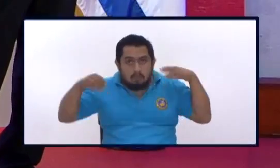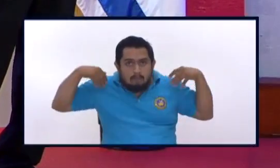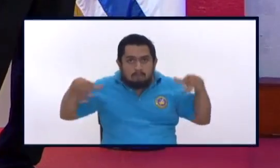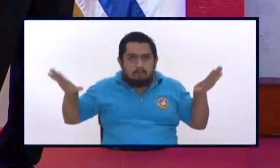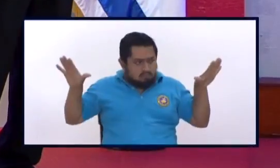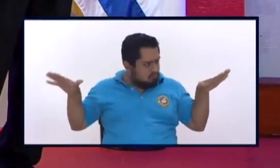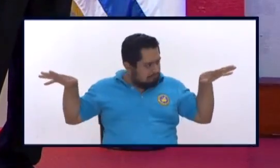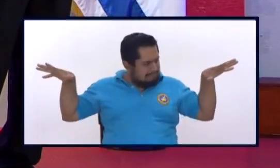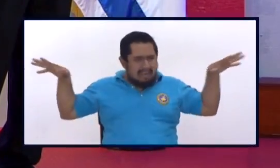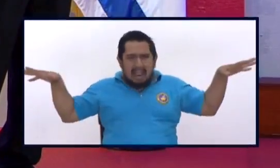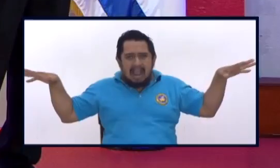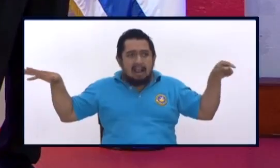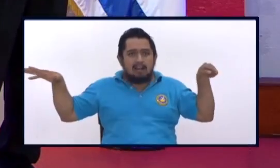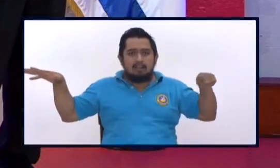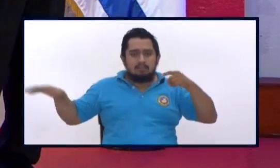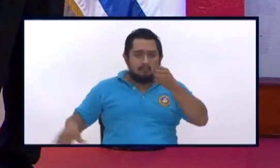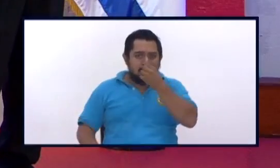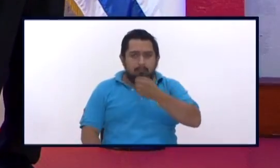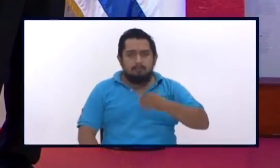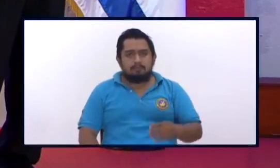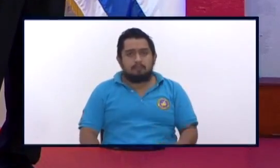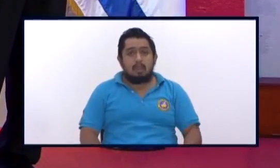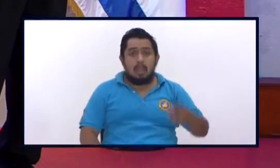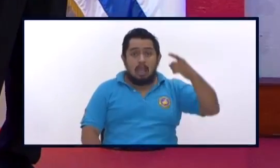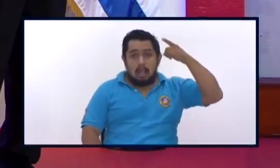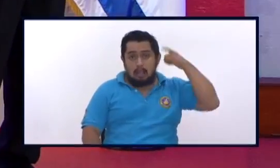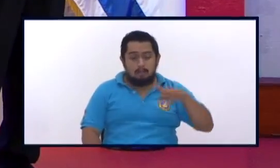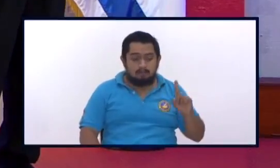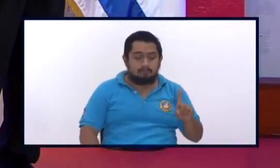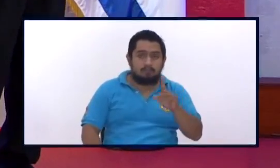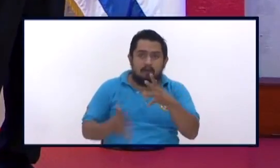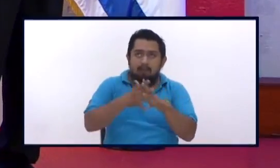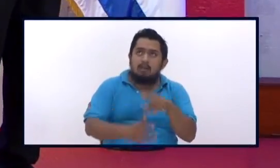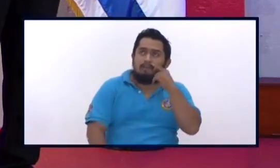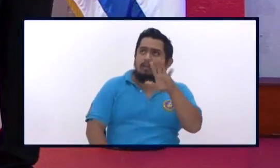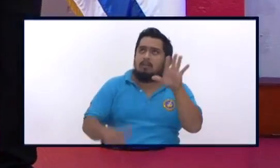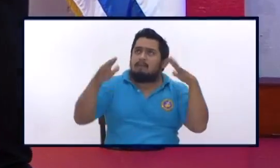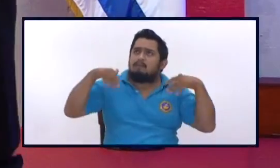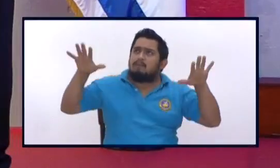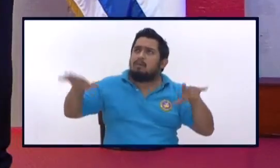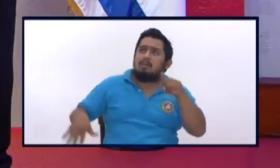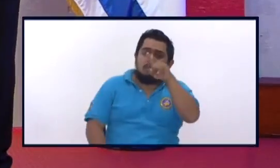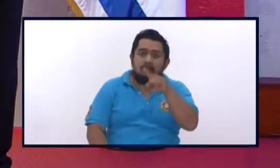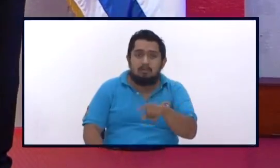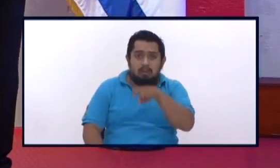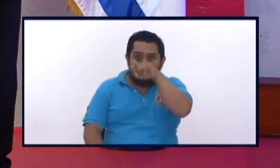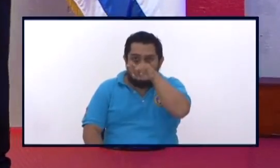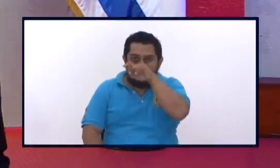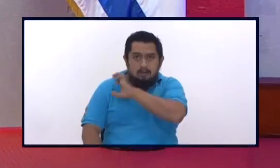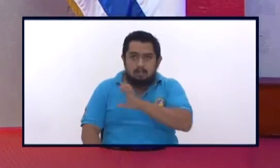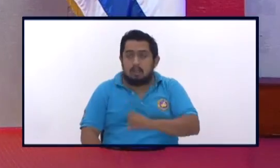águila de esas que él está hablando dice el hombre que venía en eeuu y vio el águila que es el ave nacional de eeuu